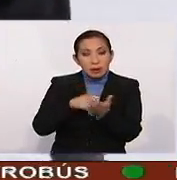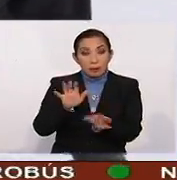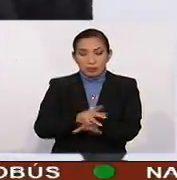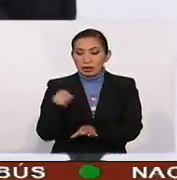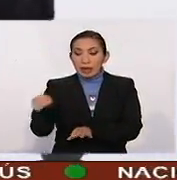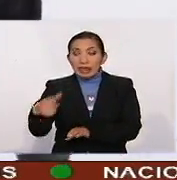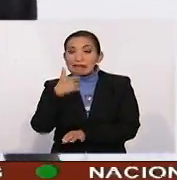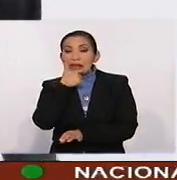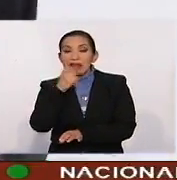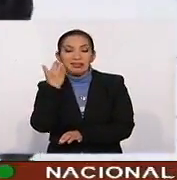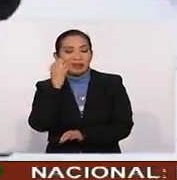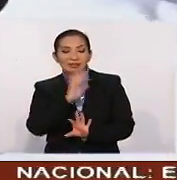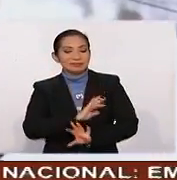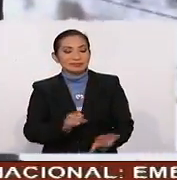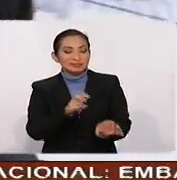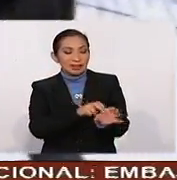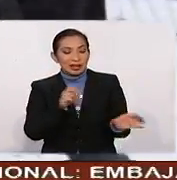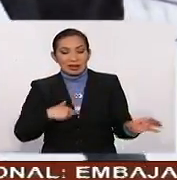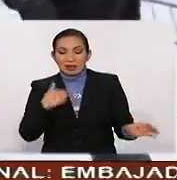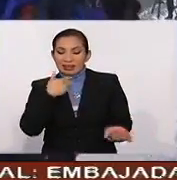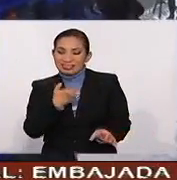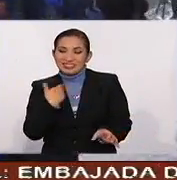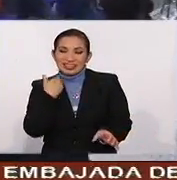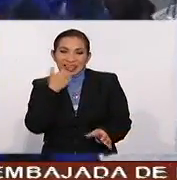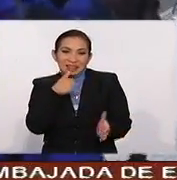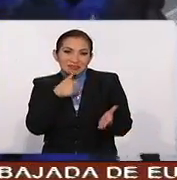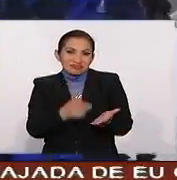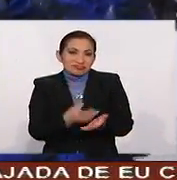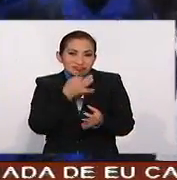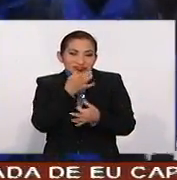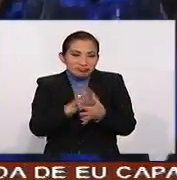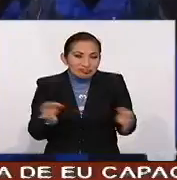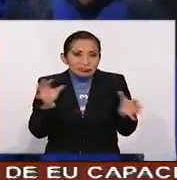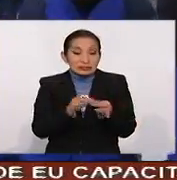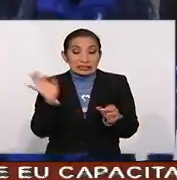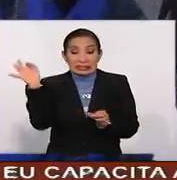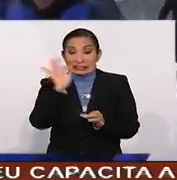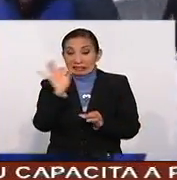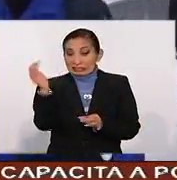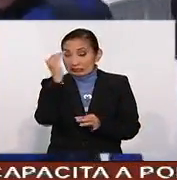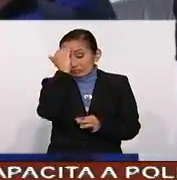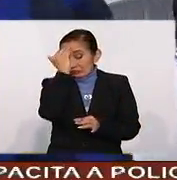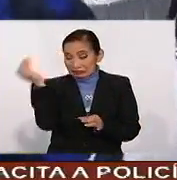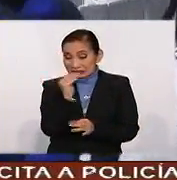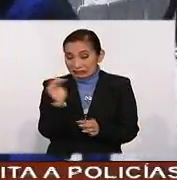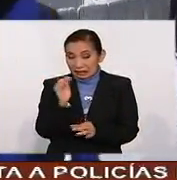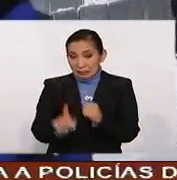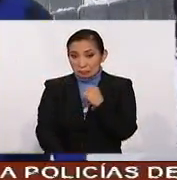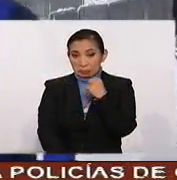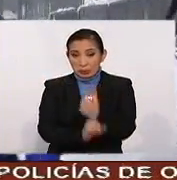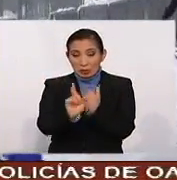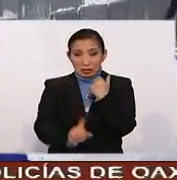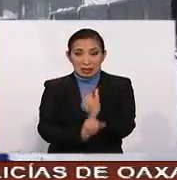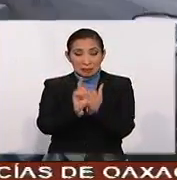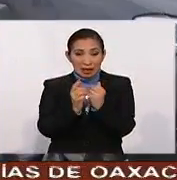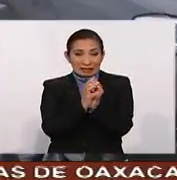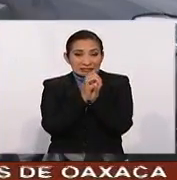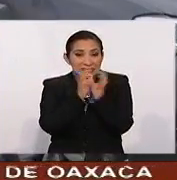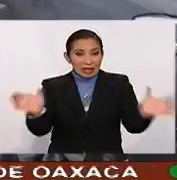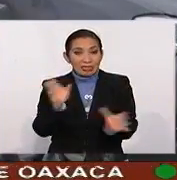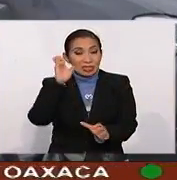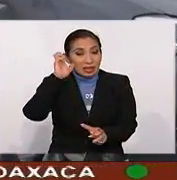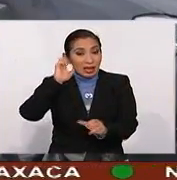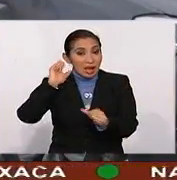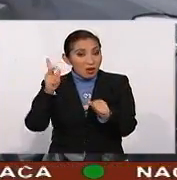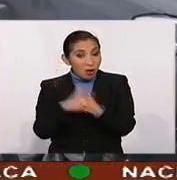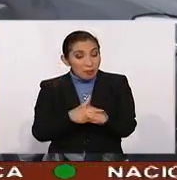Unido quiere hacer un referéndum sobre esta cuestión, y han dicho que sería catastrófico, que sería un verdadero drama para Europa